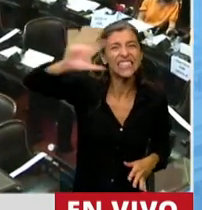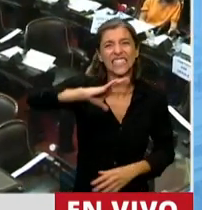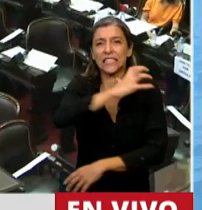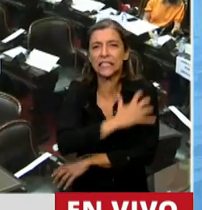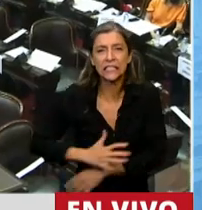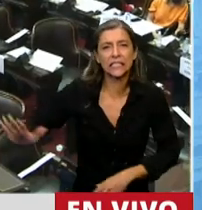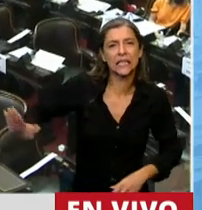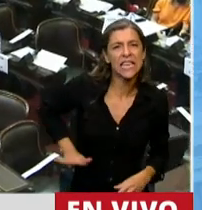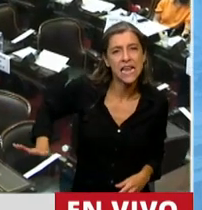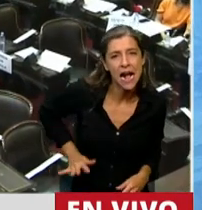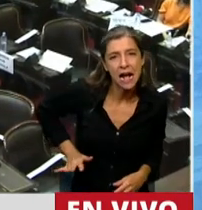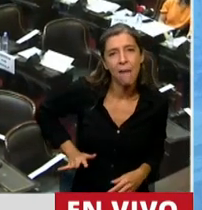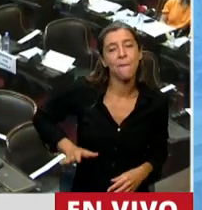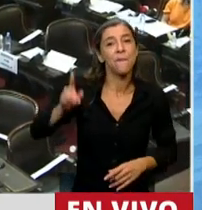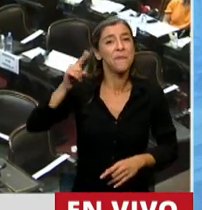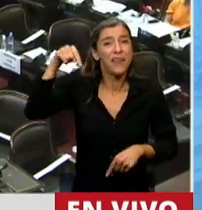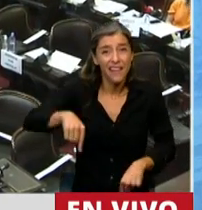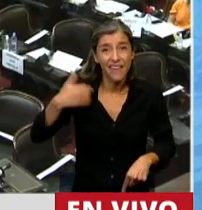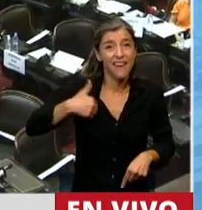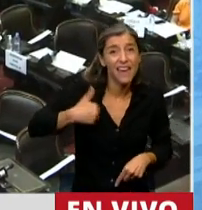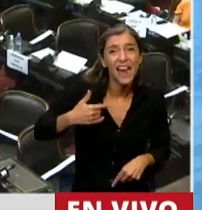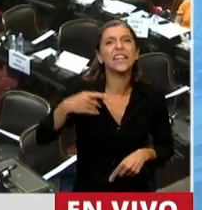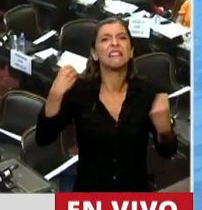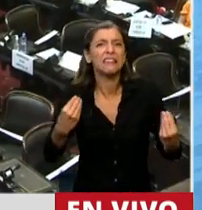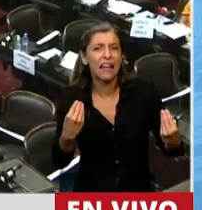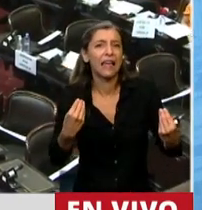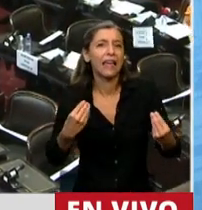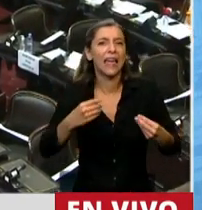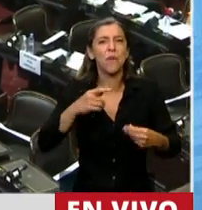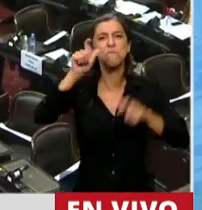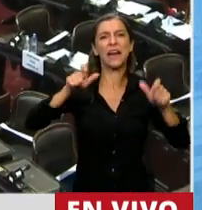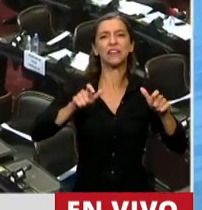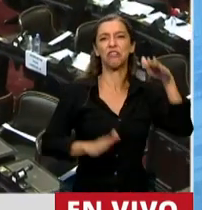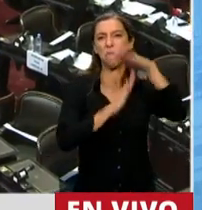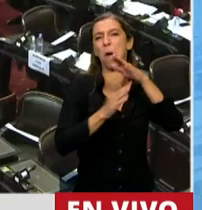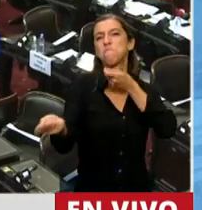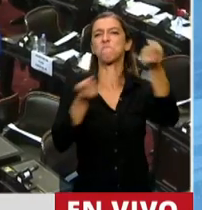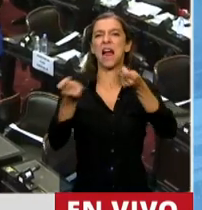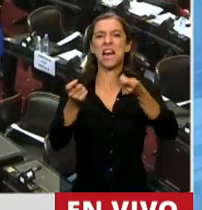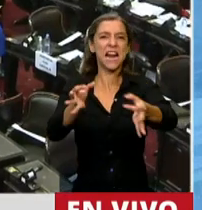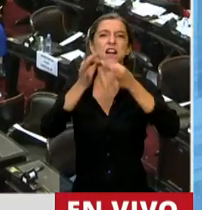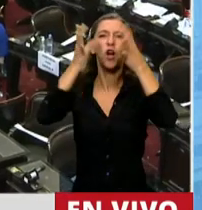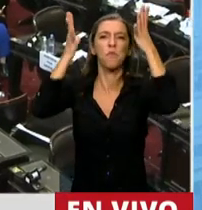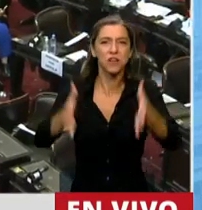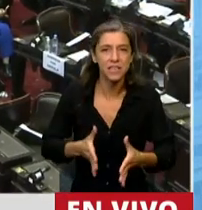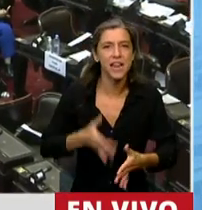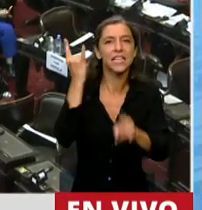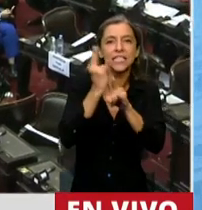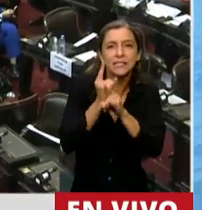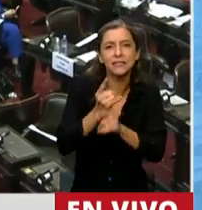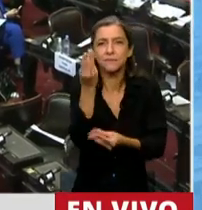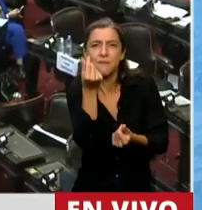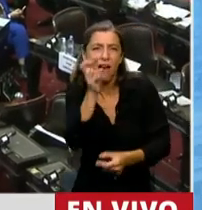lo dejaron en manos de los fugadores seriales que tenemos en la Argentina, campeones mundiales de la fuga de